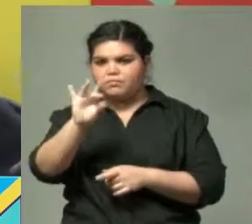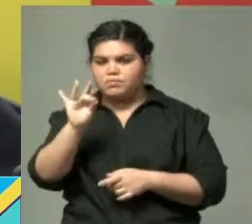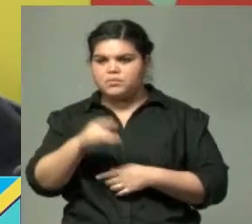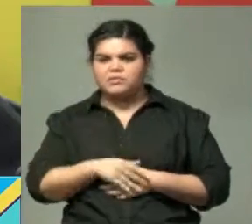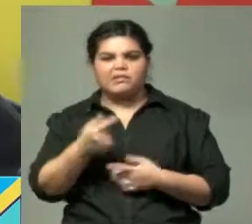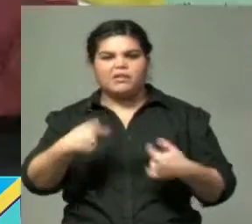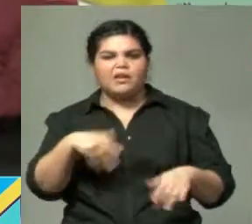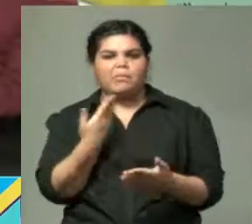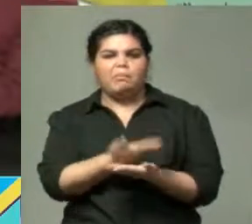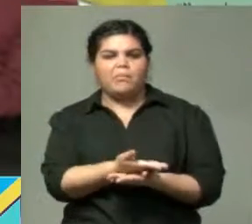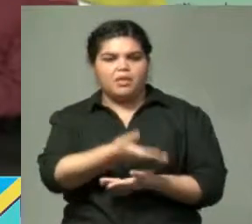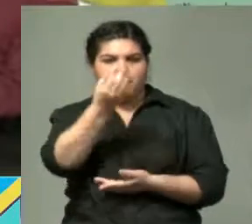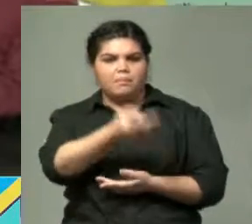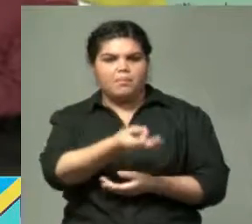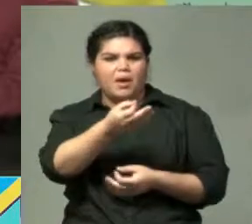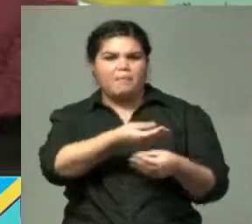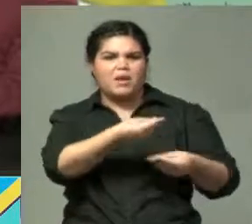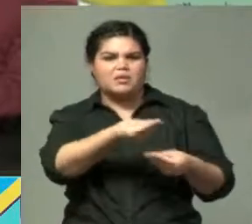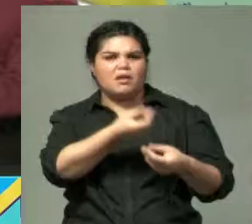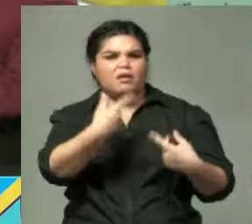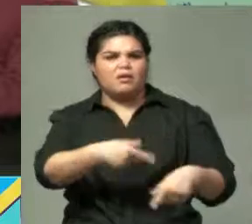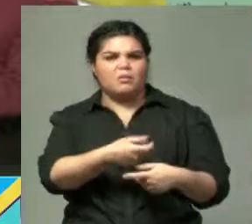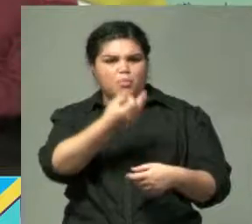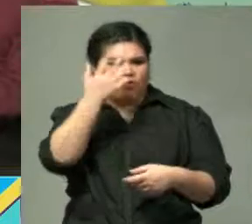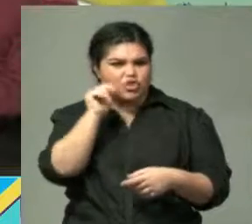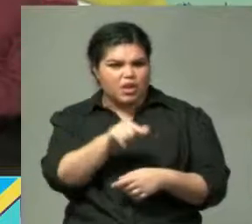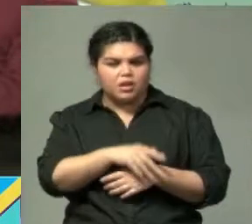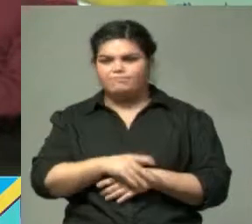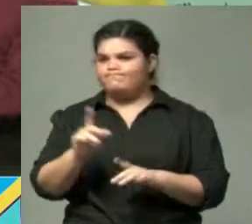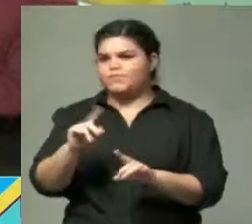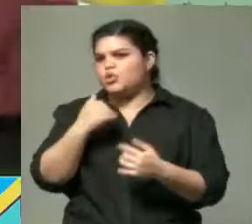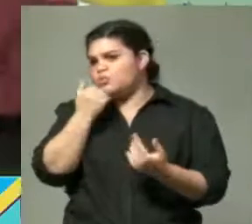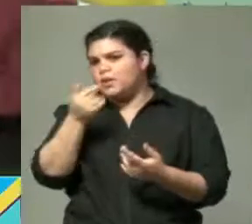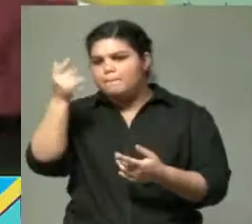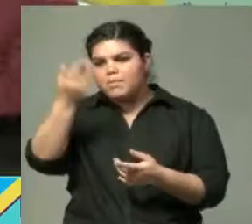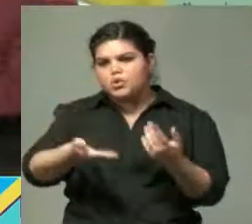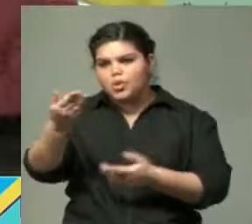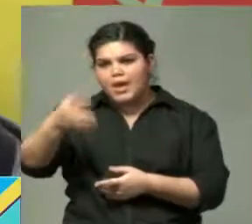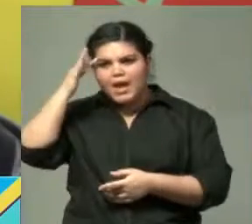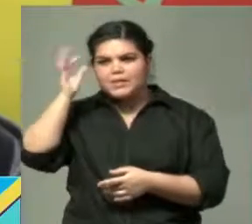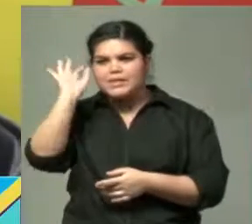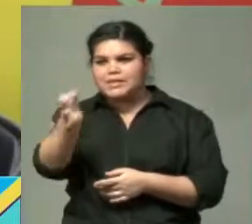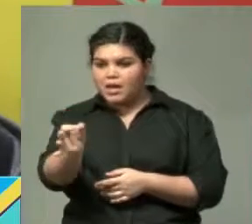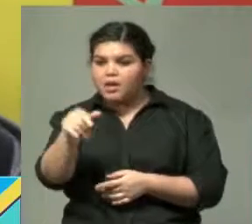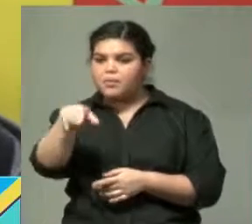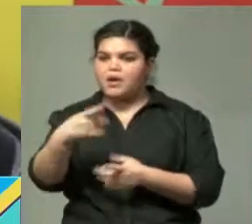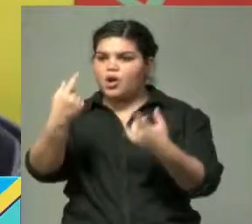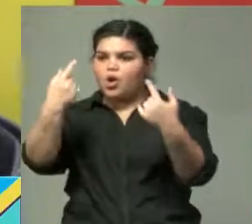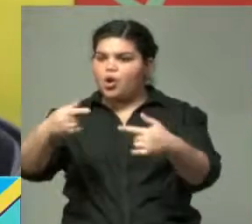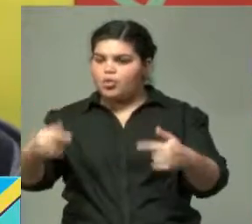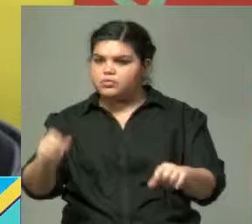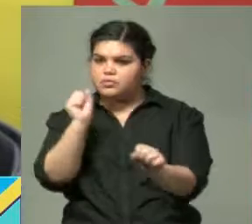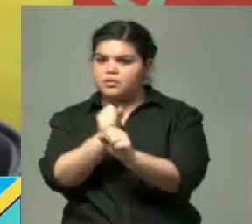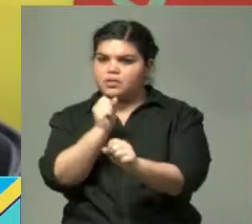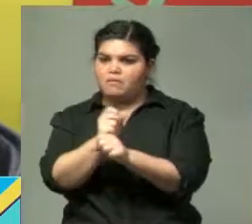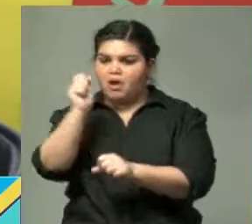demandando a las empresas? Profesionales. No sé si profesionales, pero sí gente técnica Sí. idónea en algunas, Tareas, algunas actividades que hoy